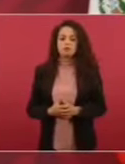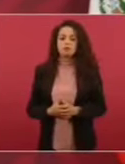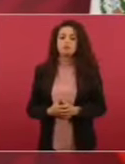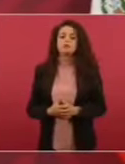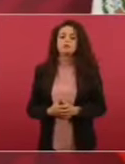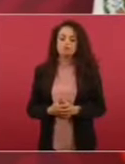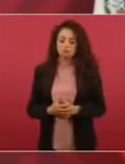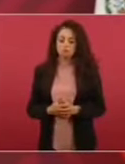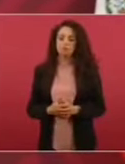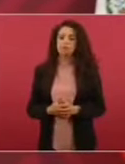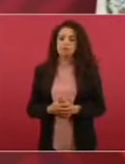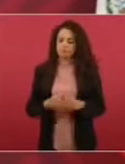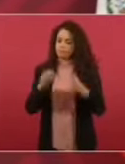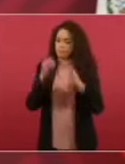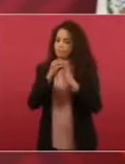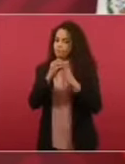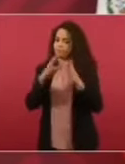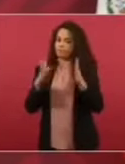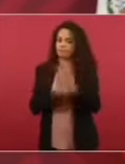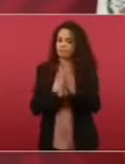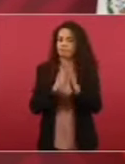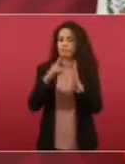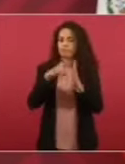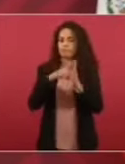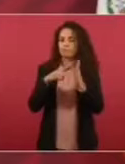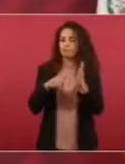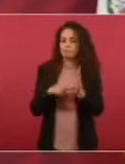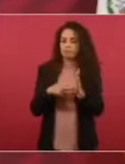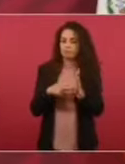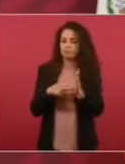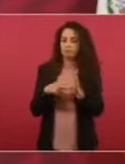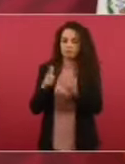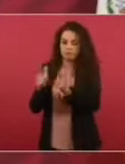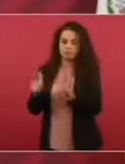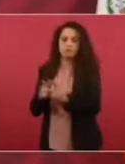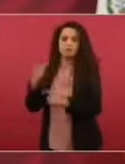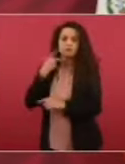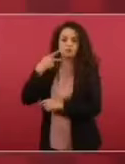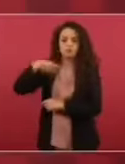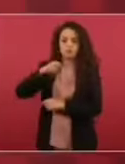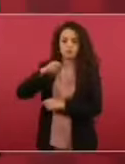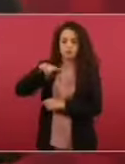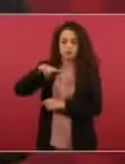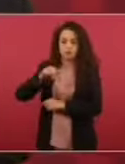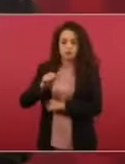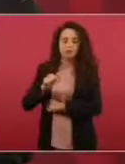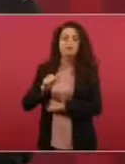el estatuto lo de las encuestas. Me refiero a Morena,